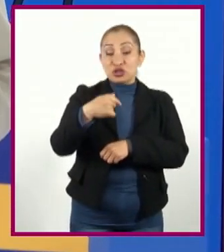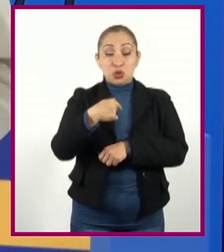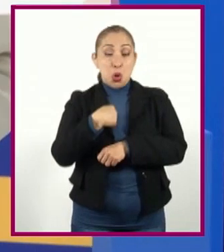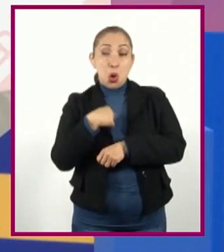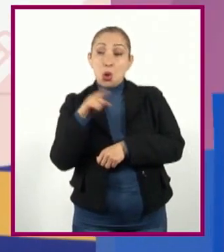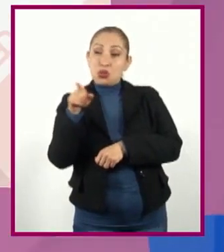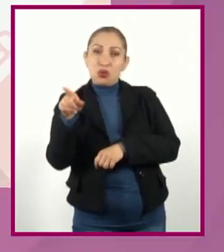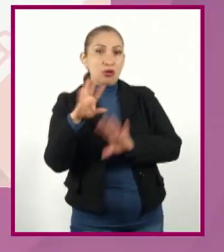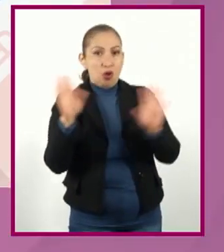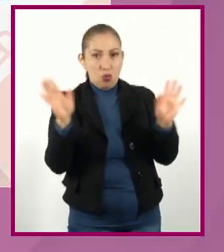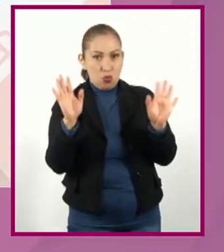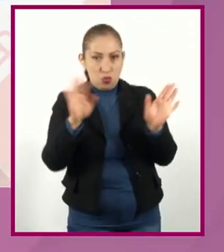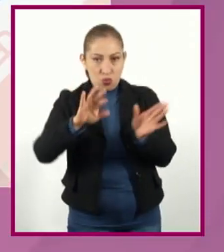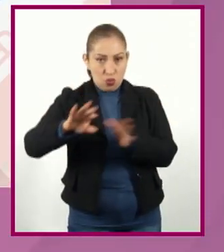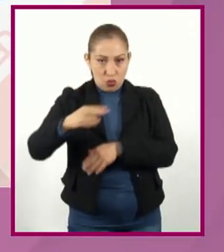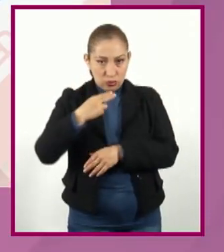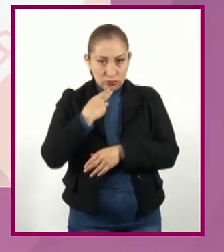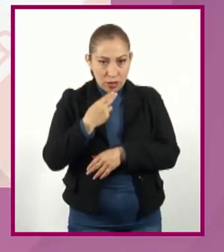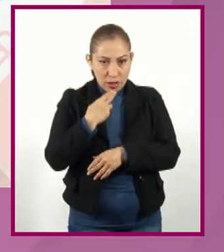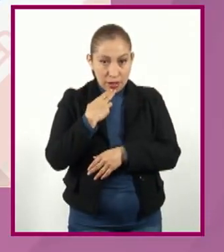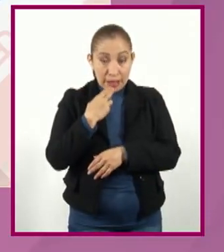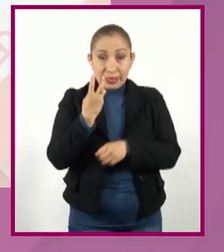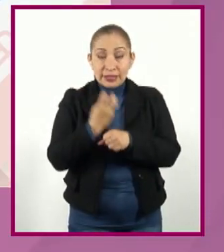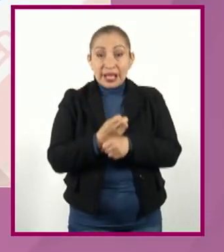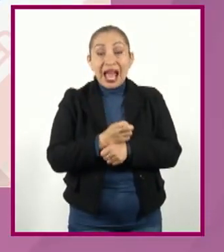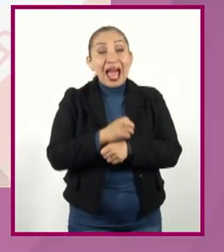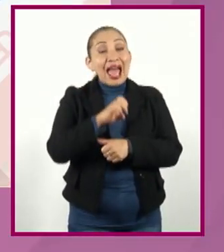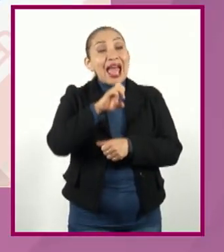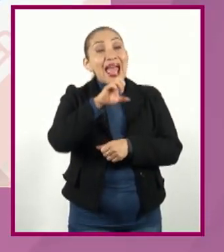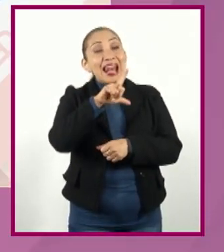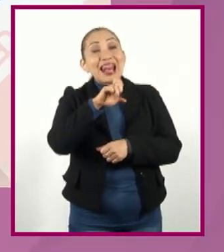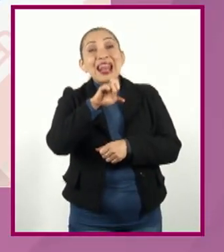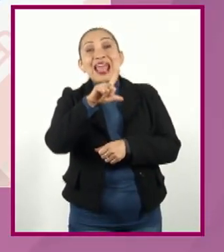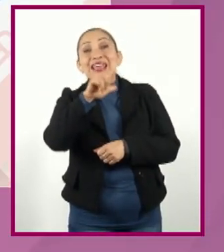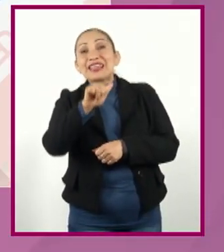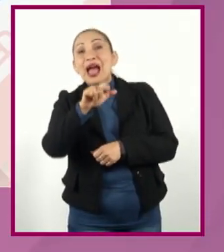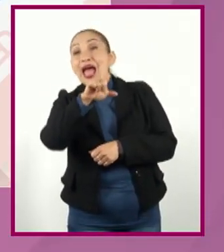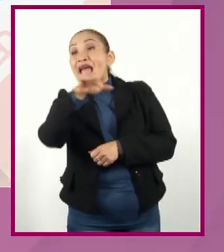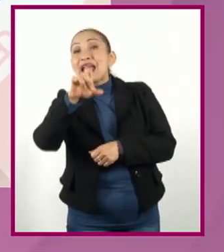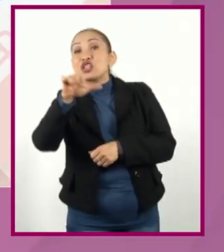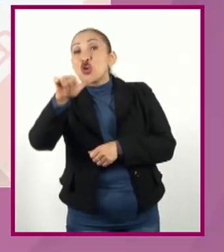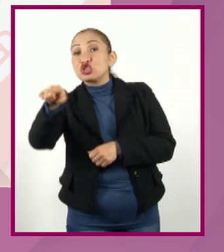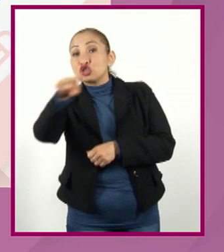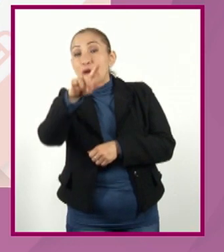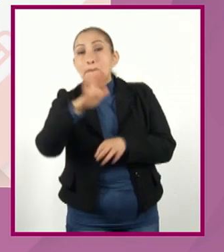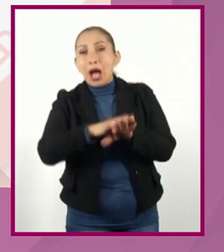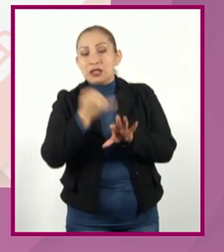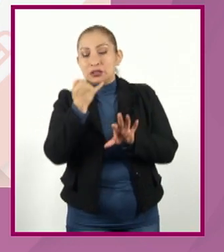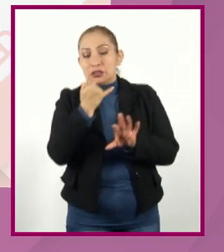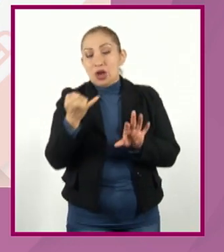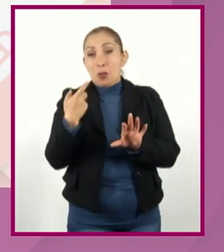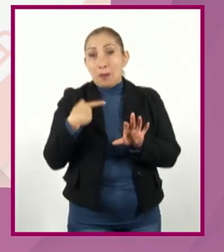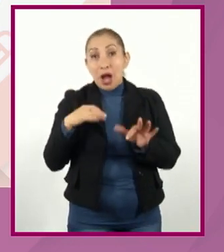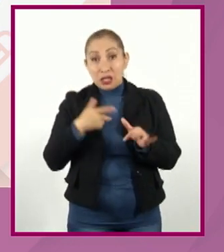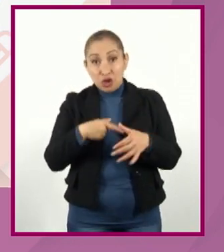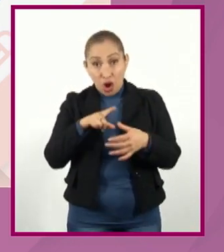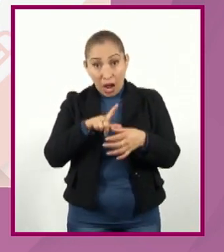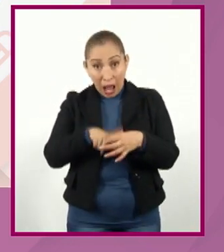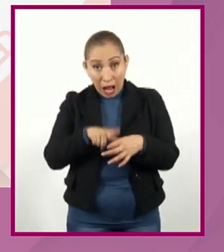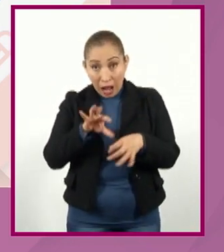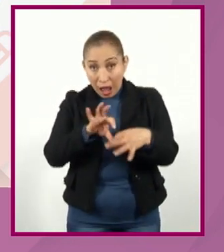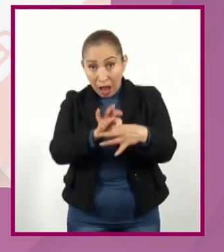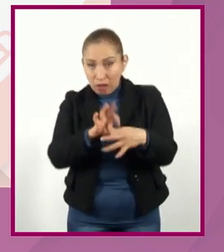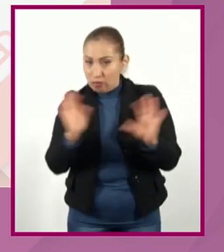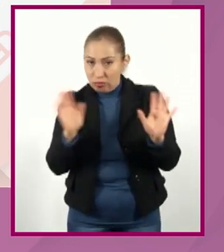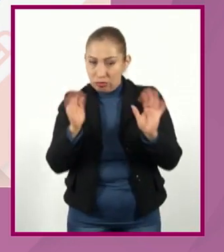o tú. Con la tercera persona se consigue un tono mucho más objetivo, menos personal, y con ello